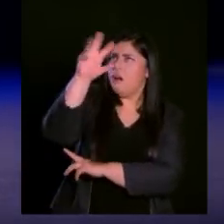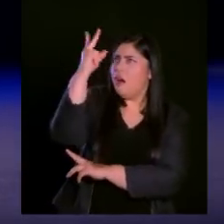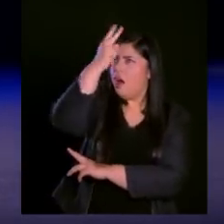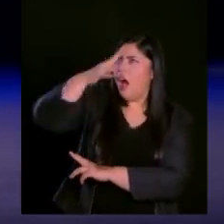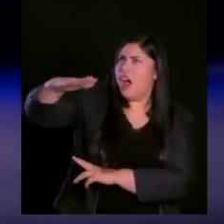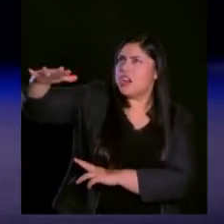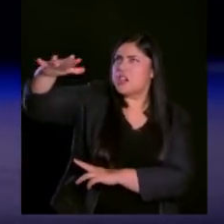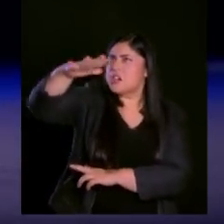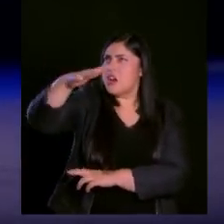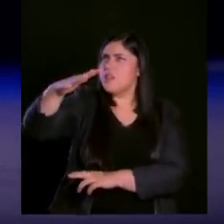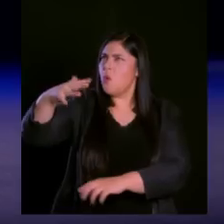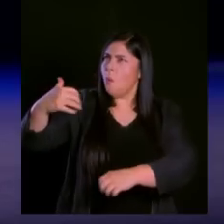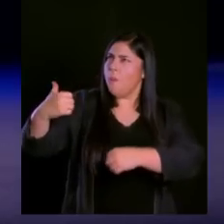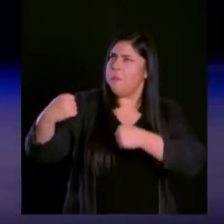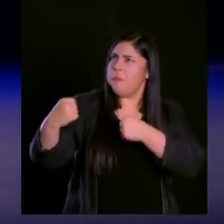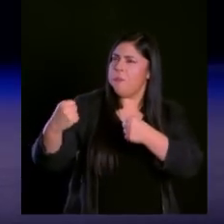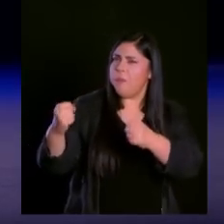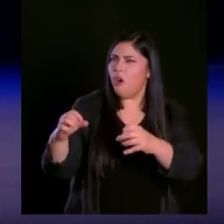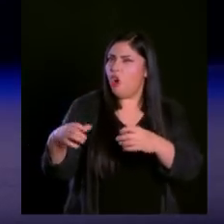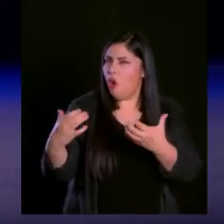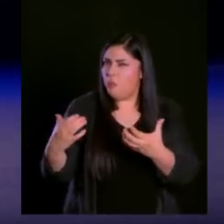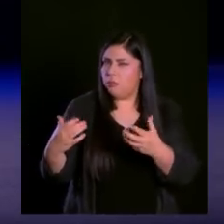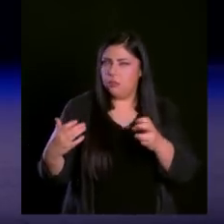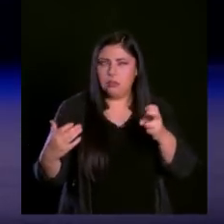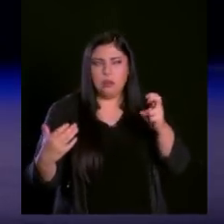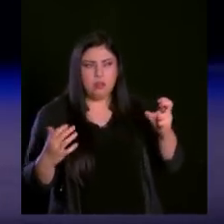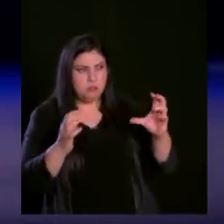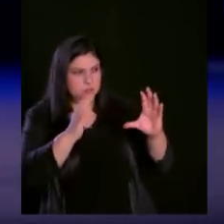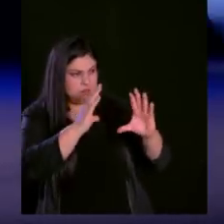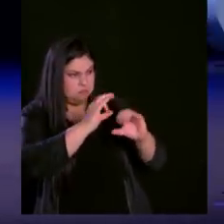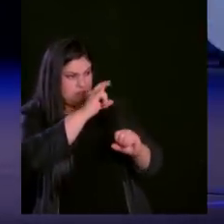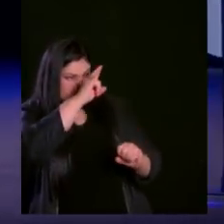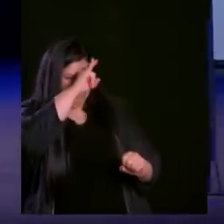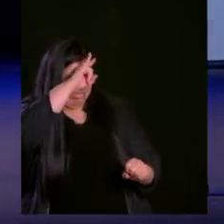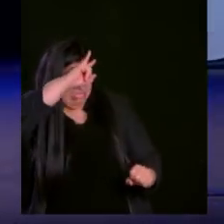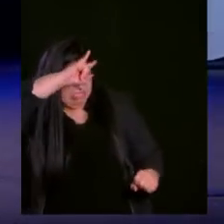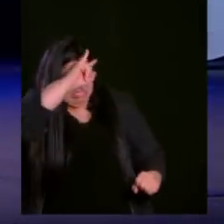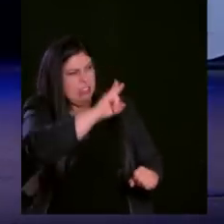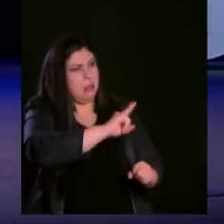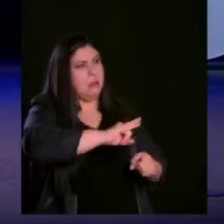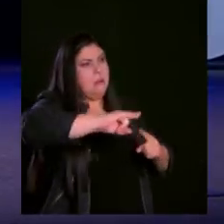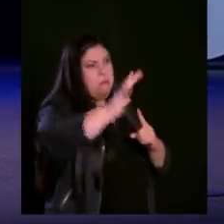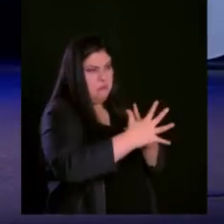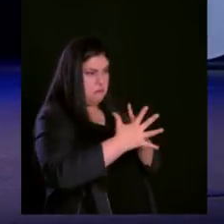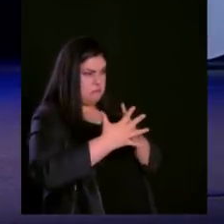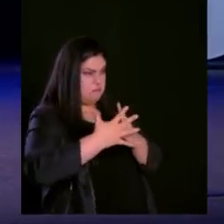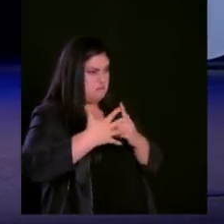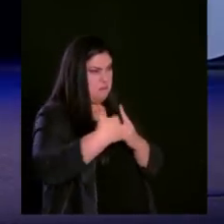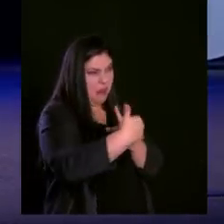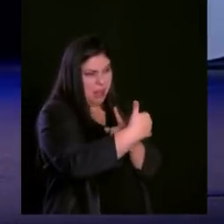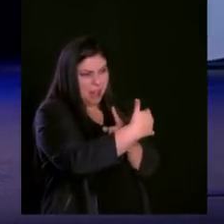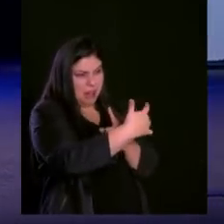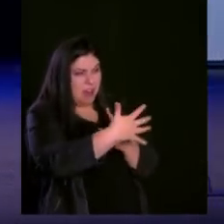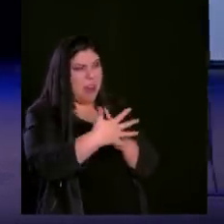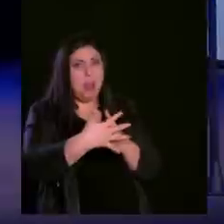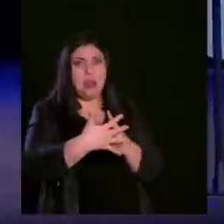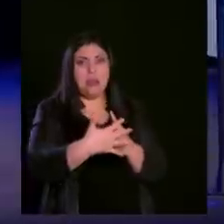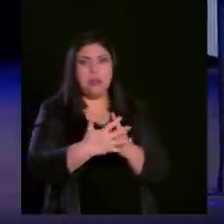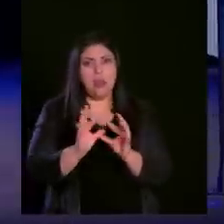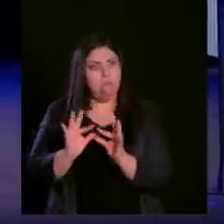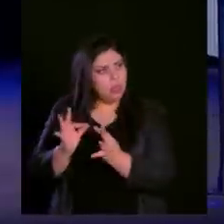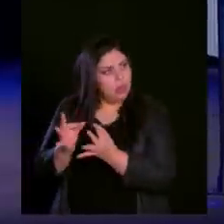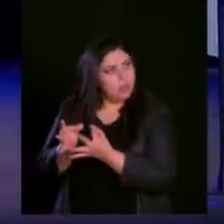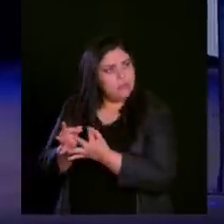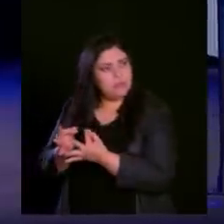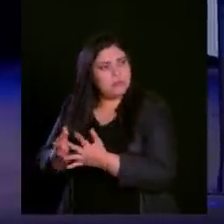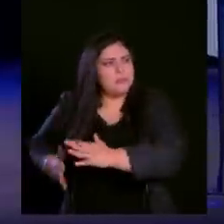cuando se deja venir las tinieblas contra tu vida Cuando ese espíritu inmundo y sucio quiere cautivar el corazón de tus hijos tú te vas